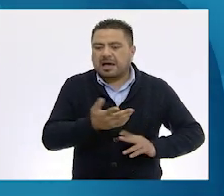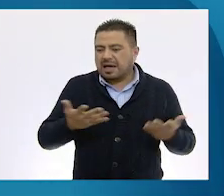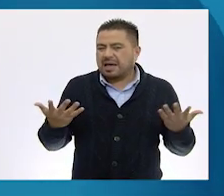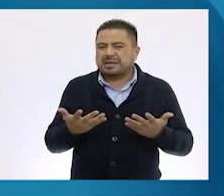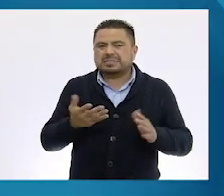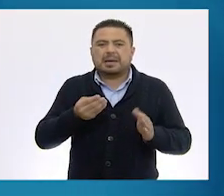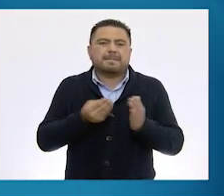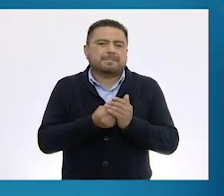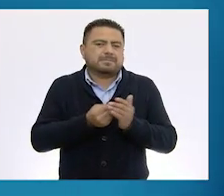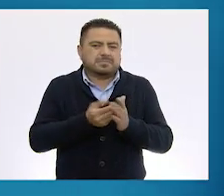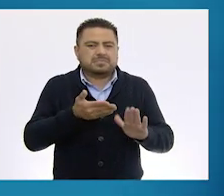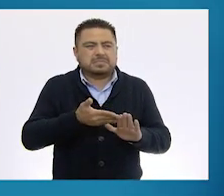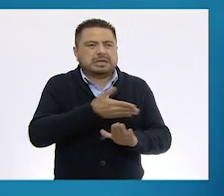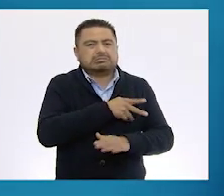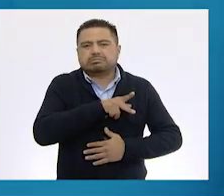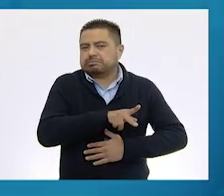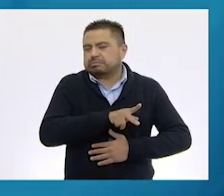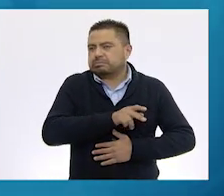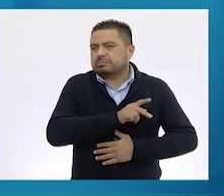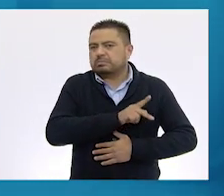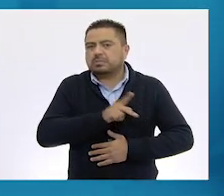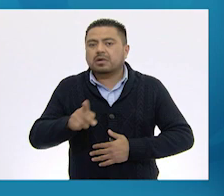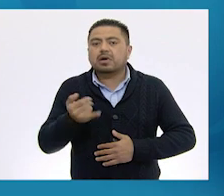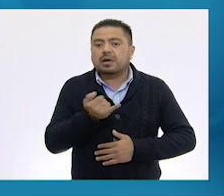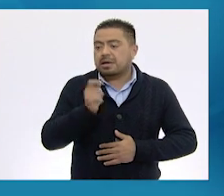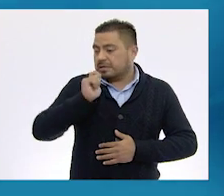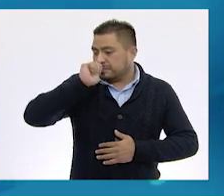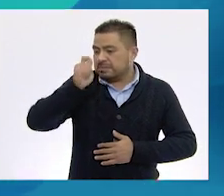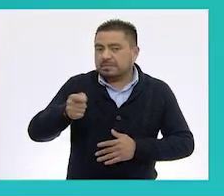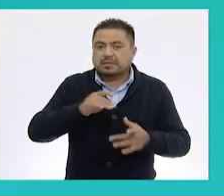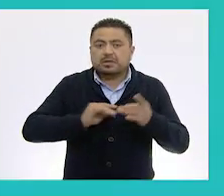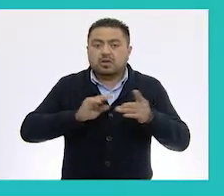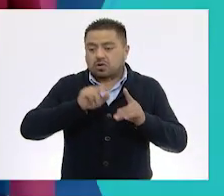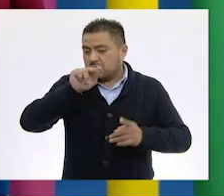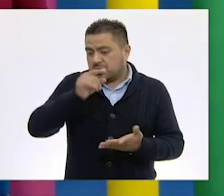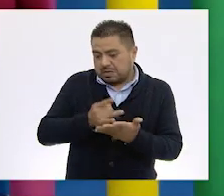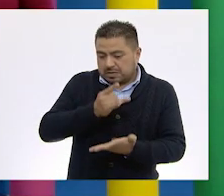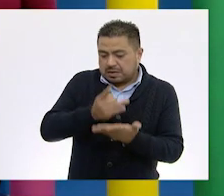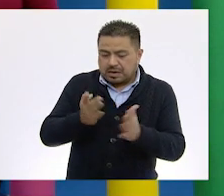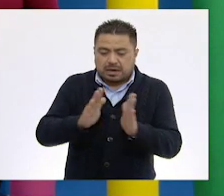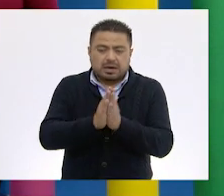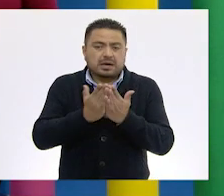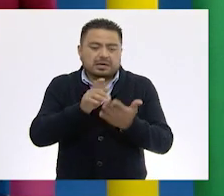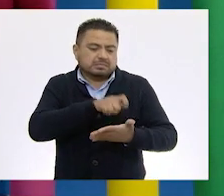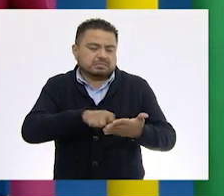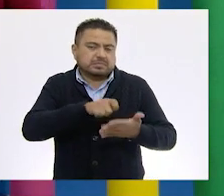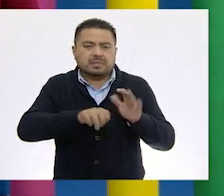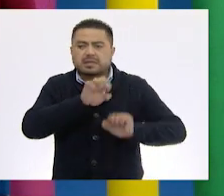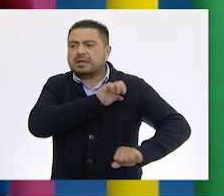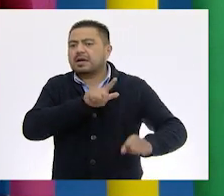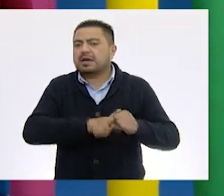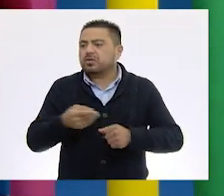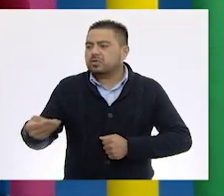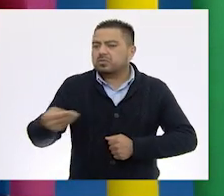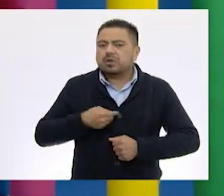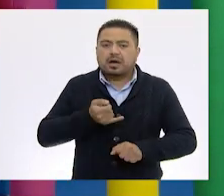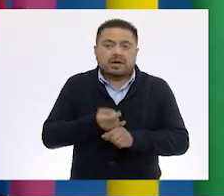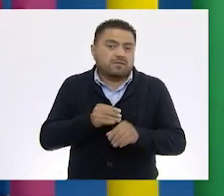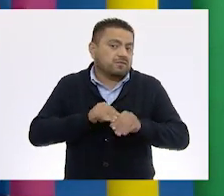hicimos la clase pasada. Esto quiere decir que no solo los libros escritos por especialistas nos dan